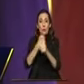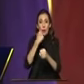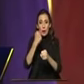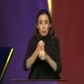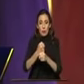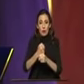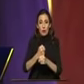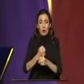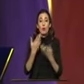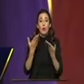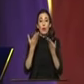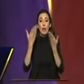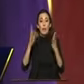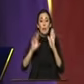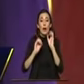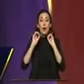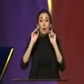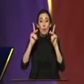oportunidades de progreso,